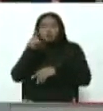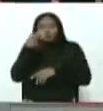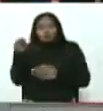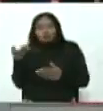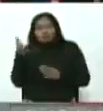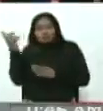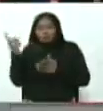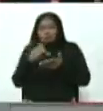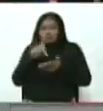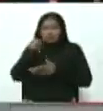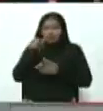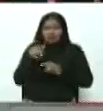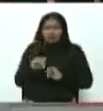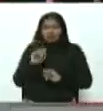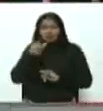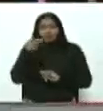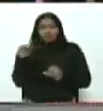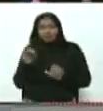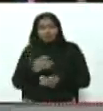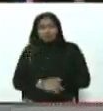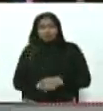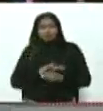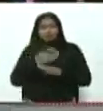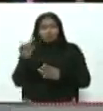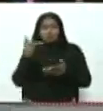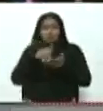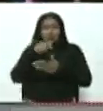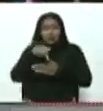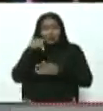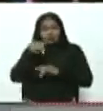eso. Vinieron para acá eso.